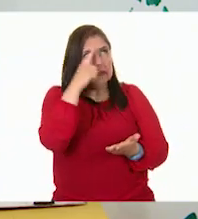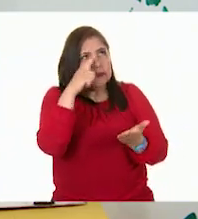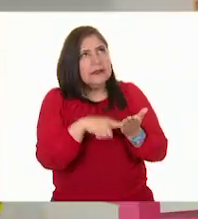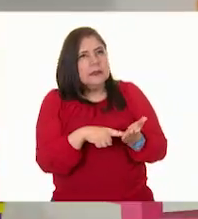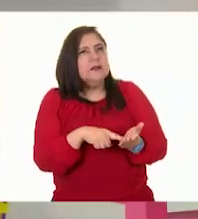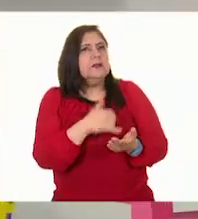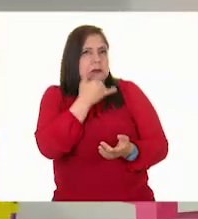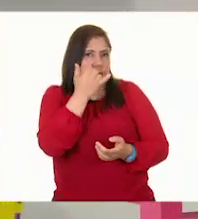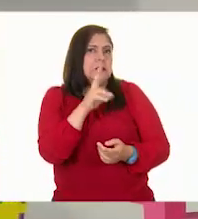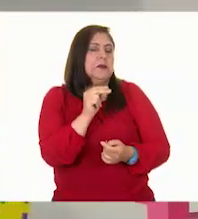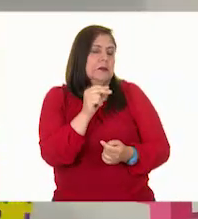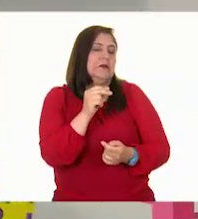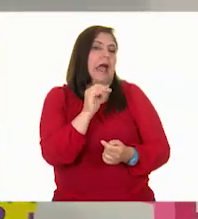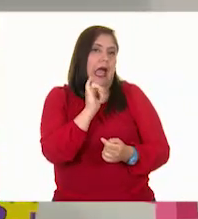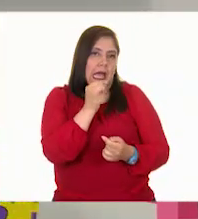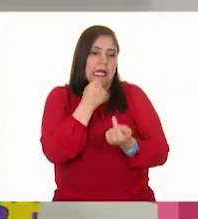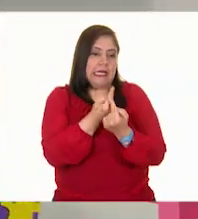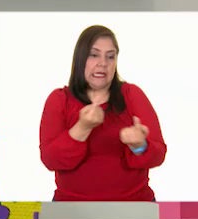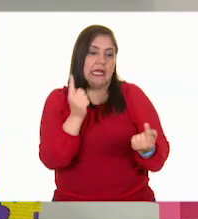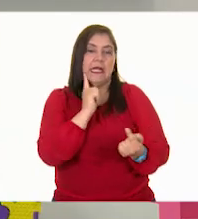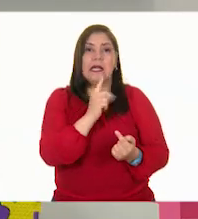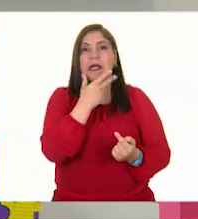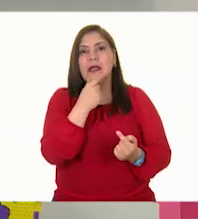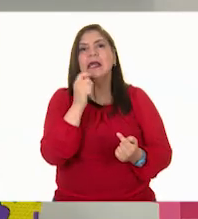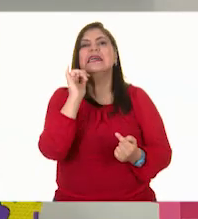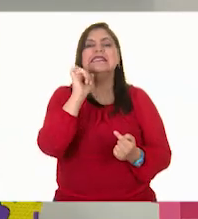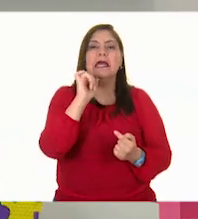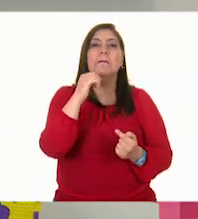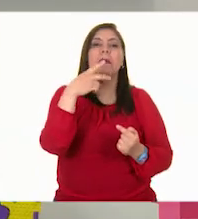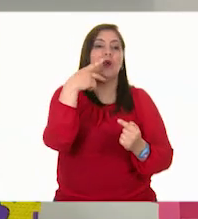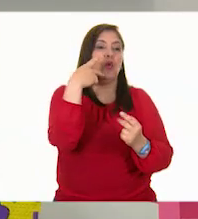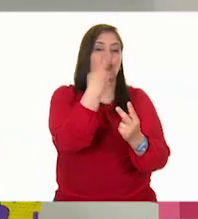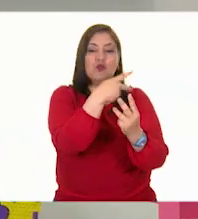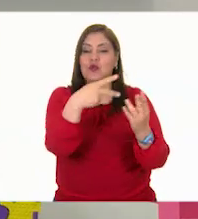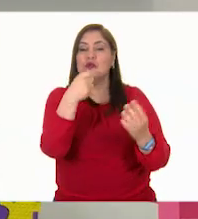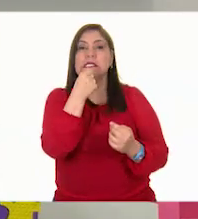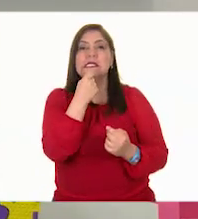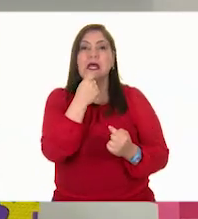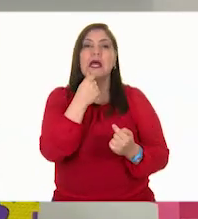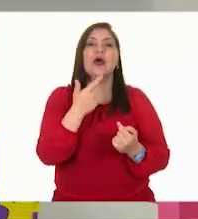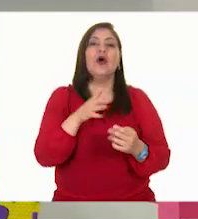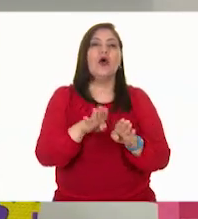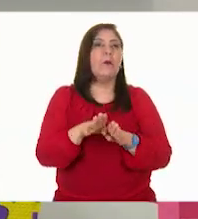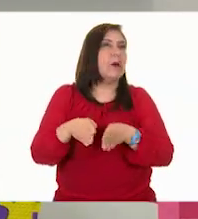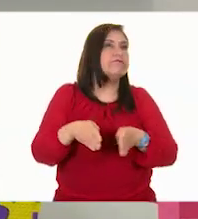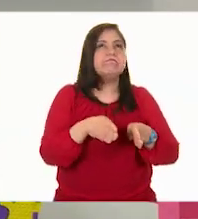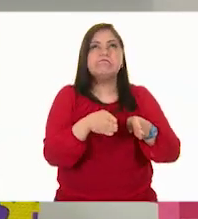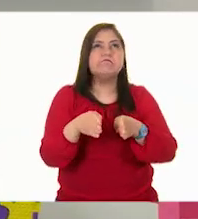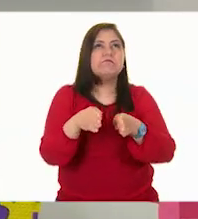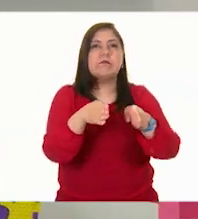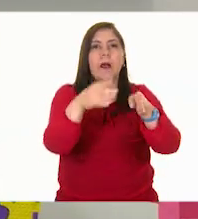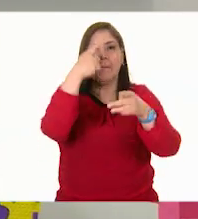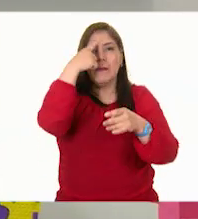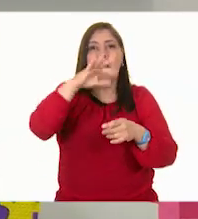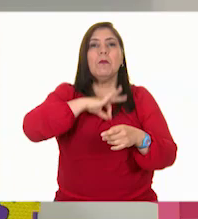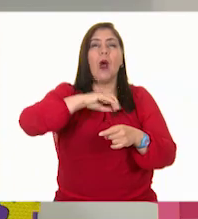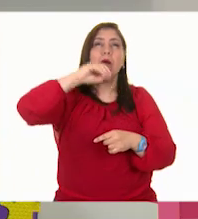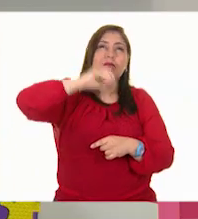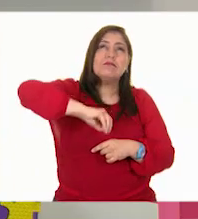niñas y niños, pero efectivamente, ¿de cuál es su trayectoria en este camino por el cual ellos tienen que